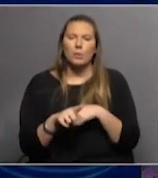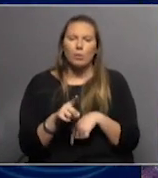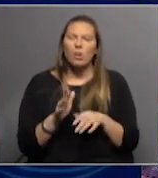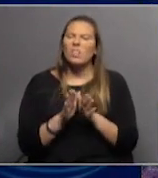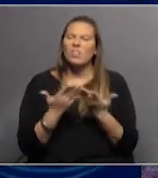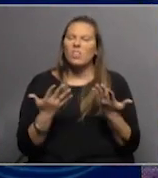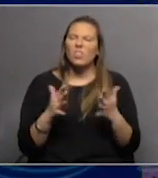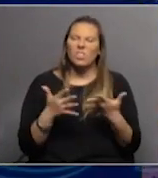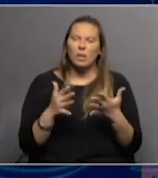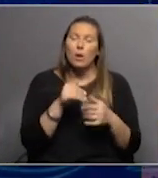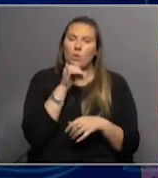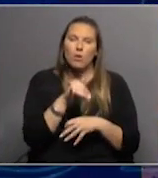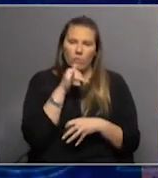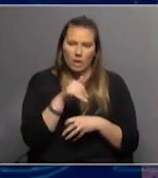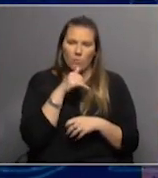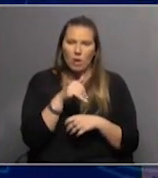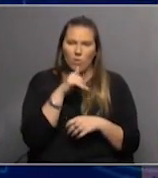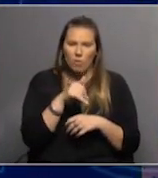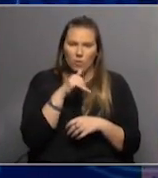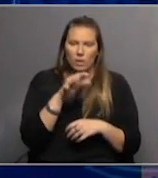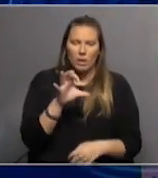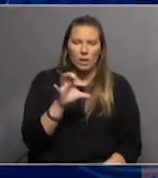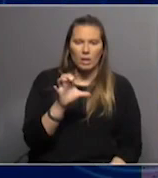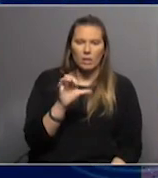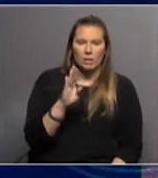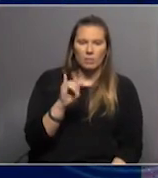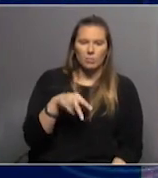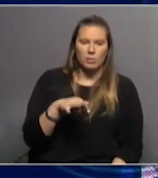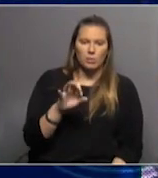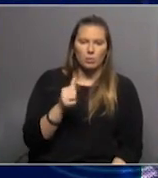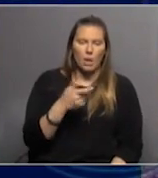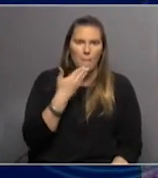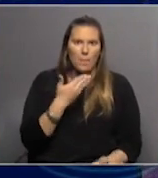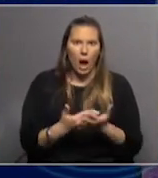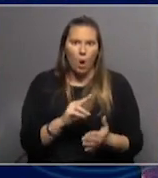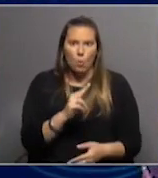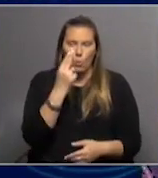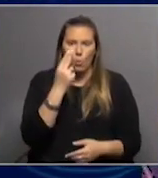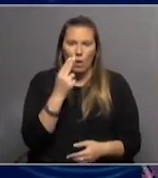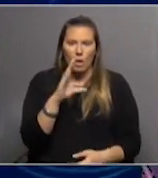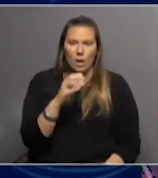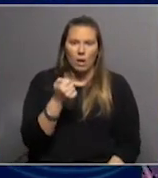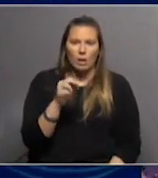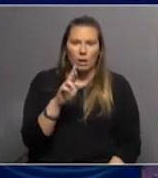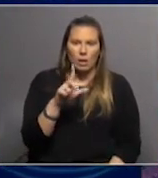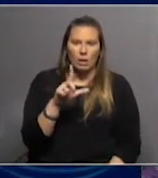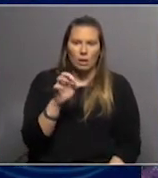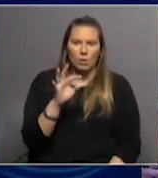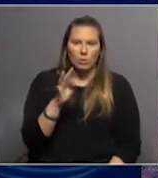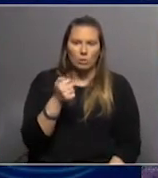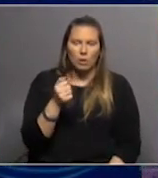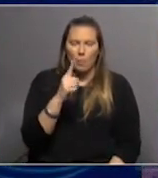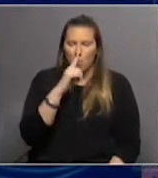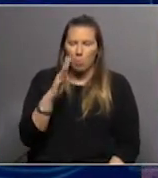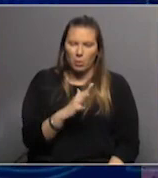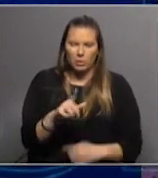libro? Perdón. Es una novela. Gustavo Espinosa sorprendió a todo el Uruguay con Carlota Podrida y luego con